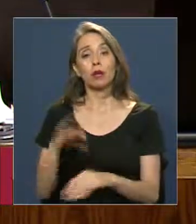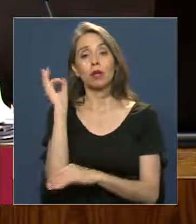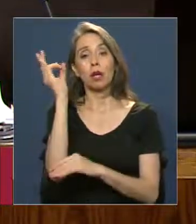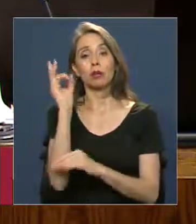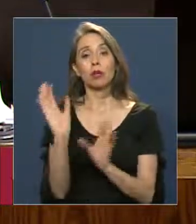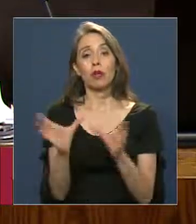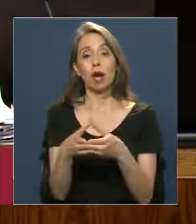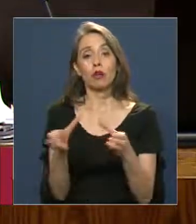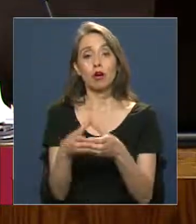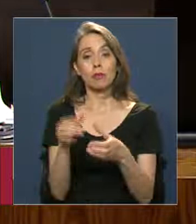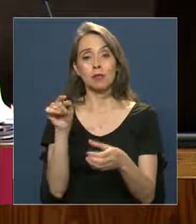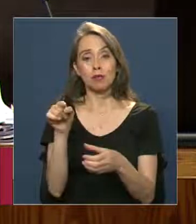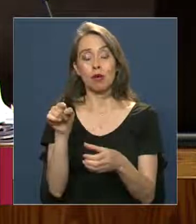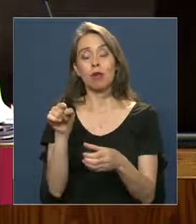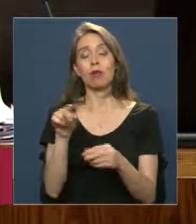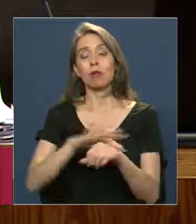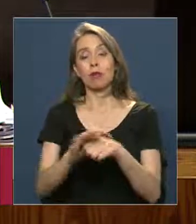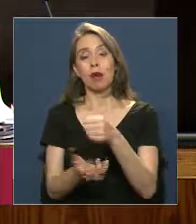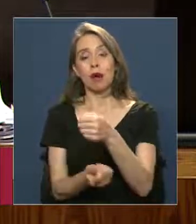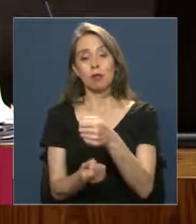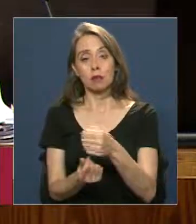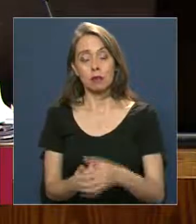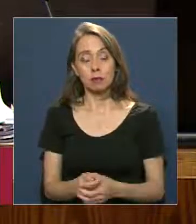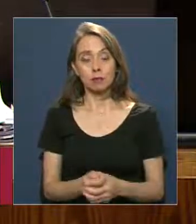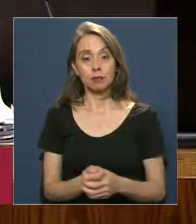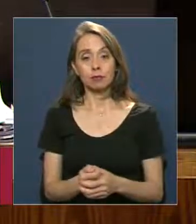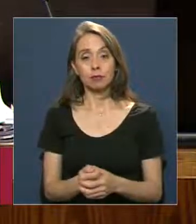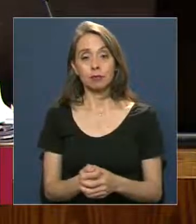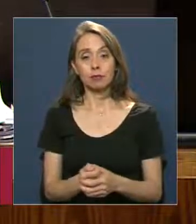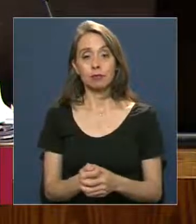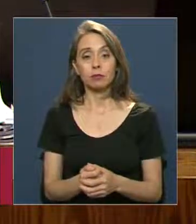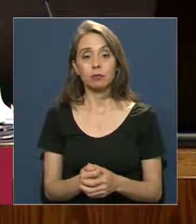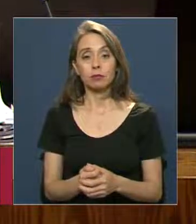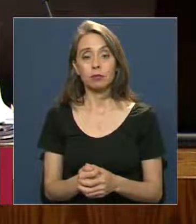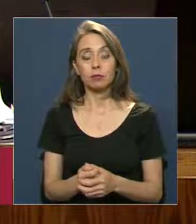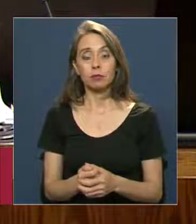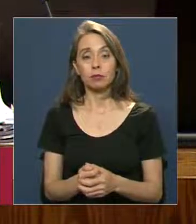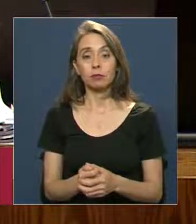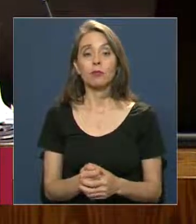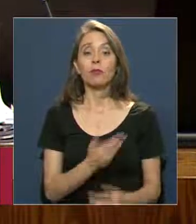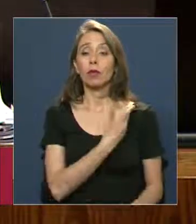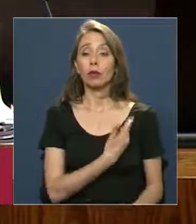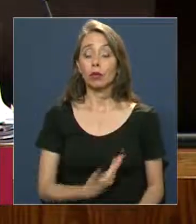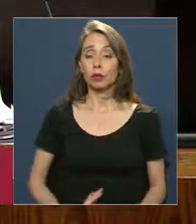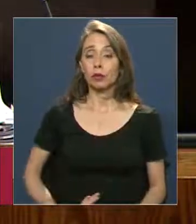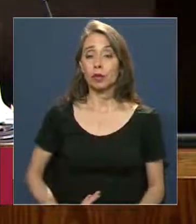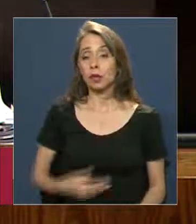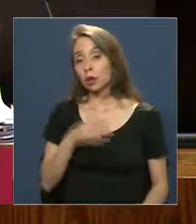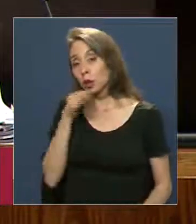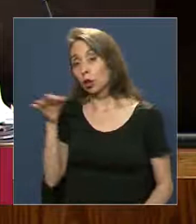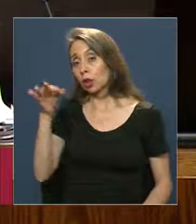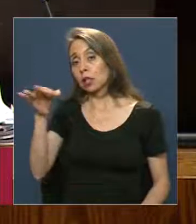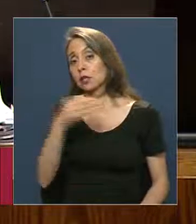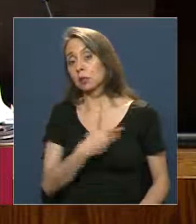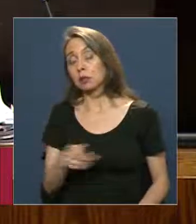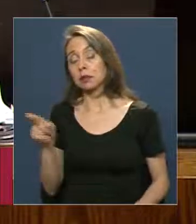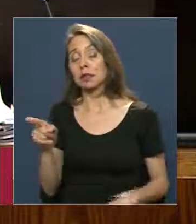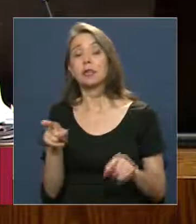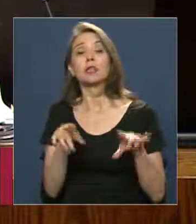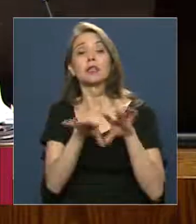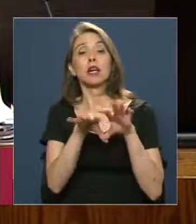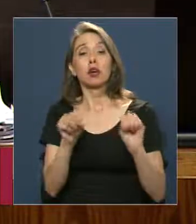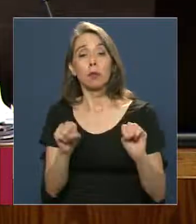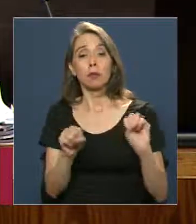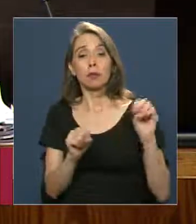las sesiones de la Comisión de Hacienda. El segundo compromiso del Ejecutivo, presidente, dice relación con